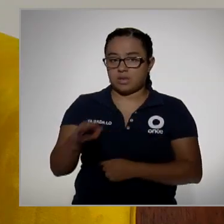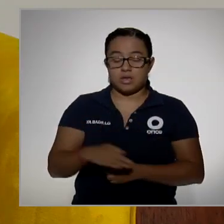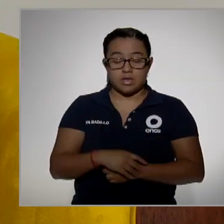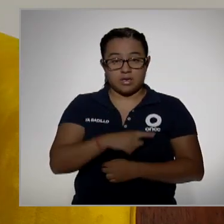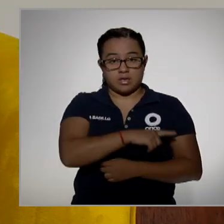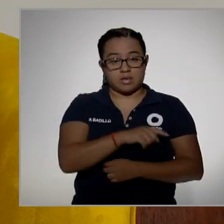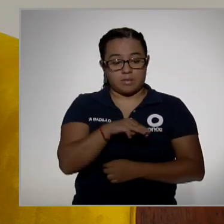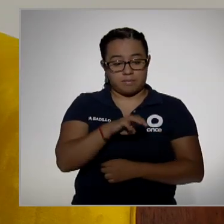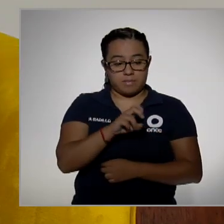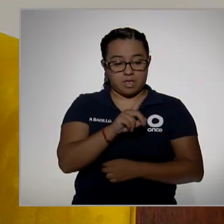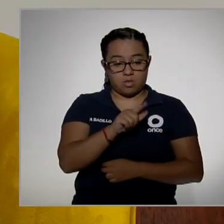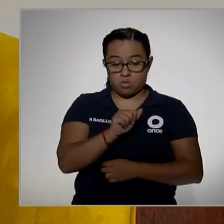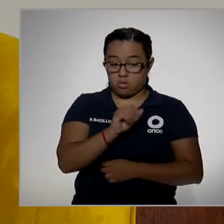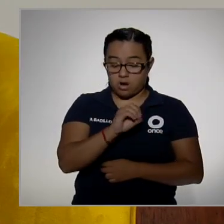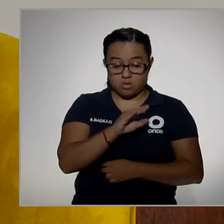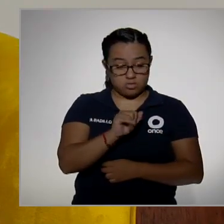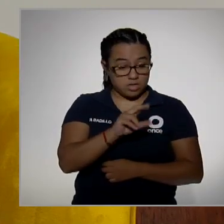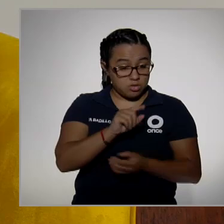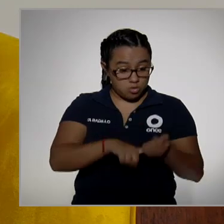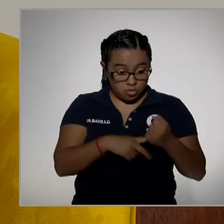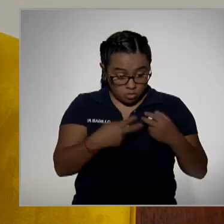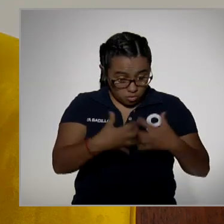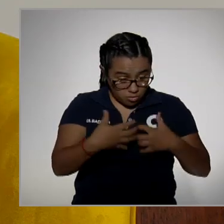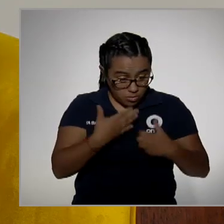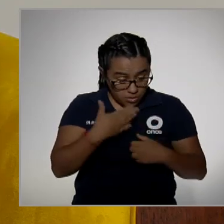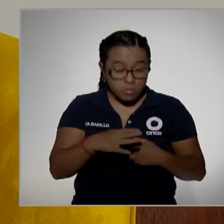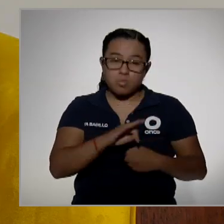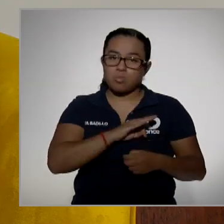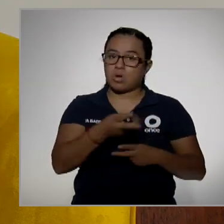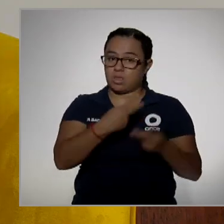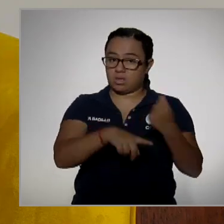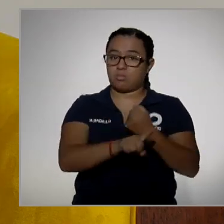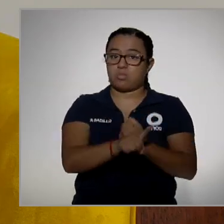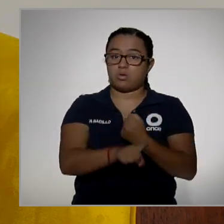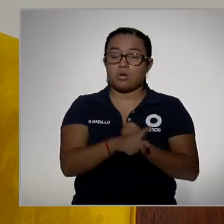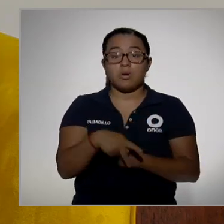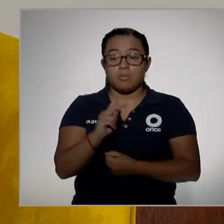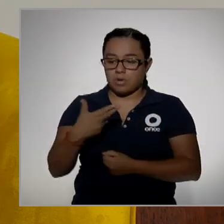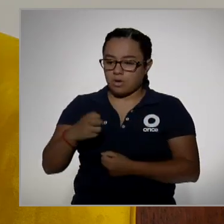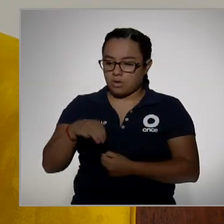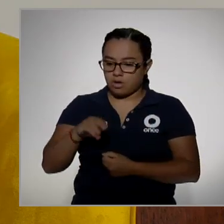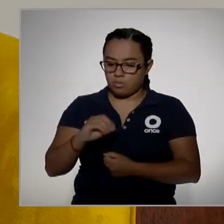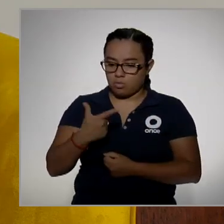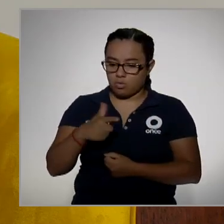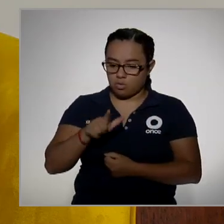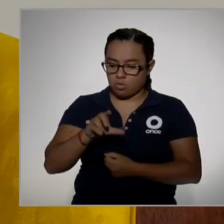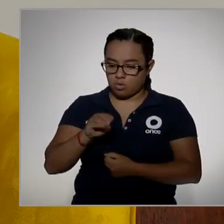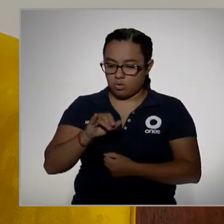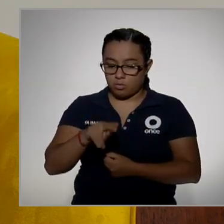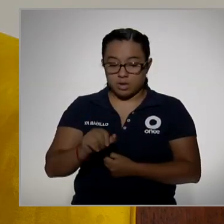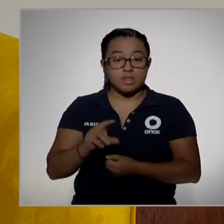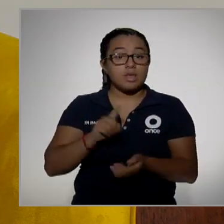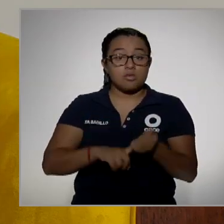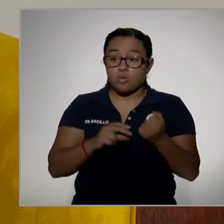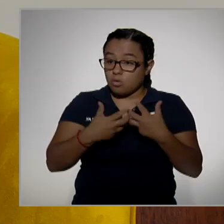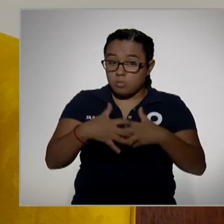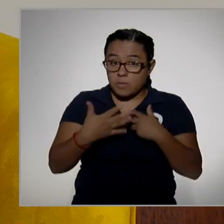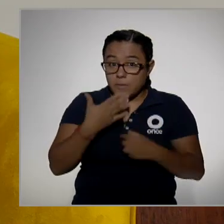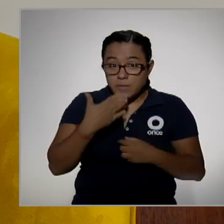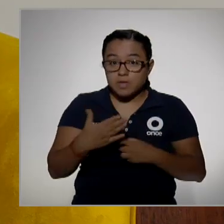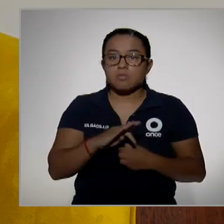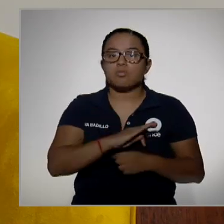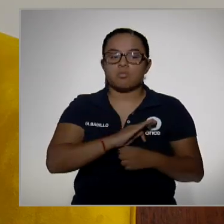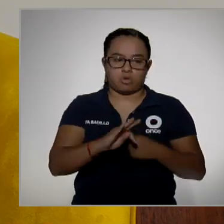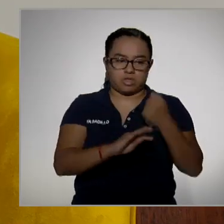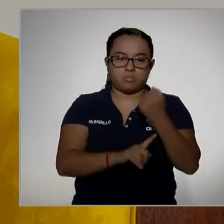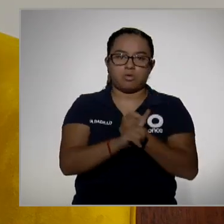fábrica no lo produce adecuadamente puede ver un problema si la hemoglobina que es la que está transportando el oxígeno no se produce adecuadamente puede